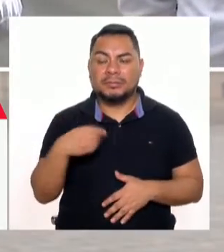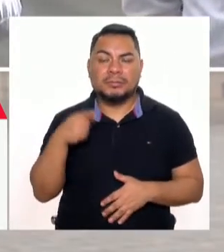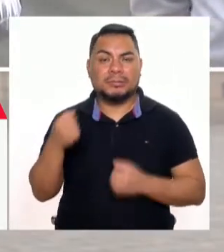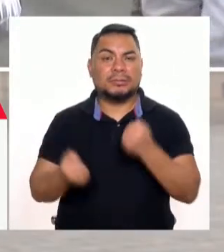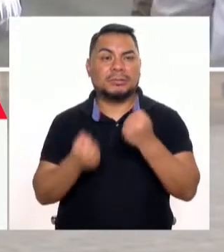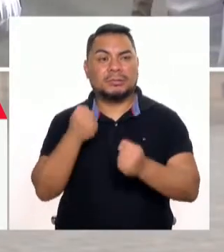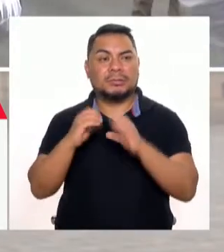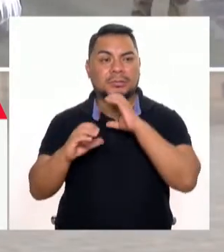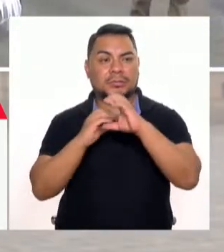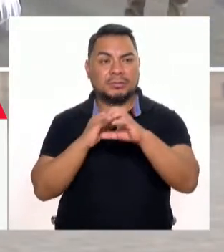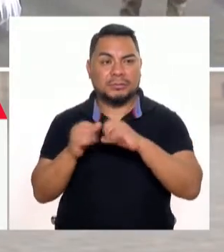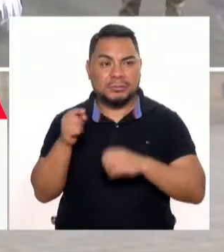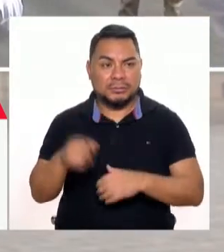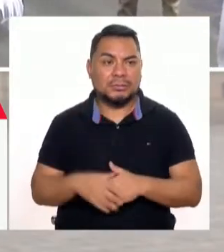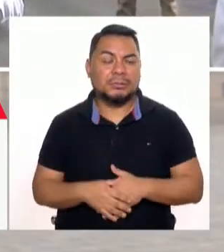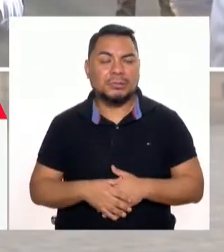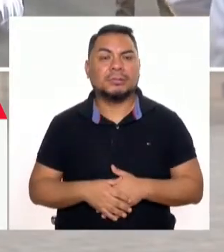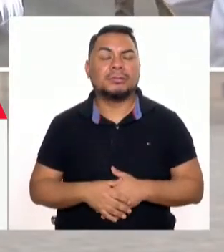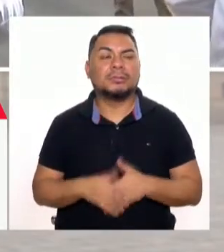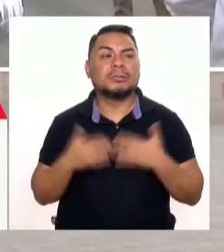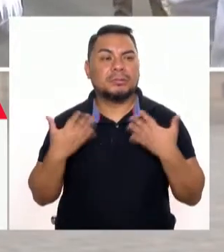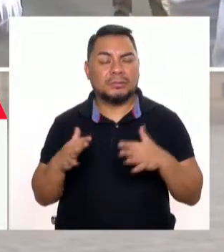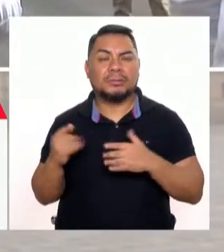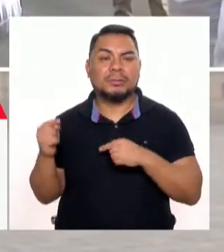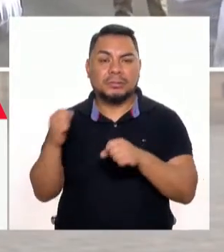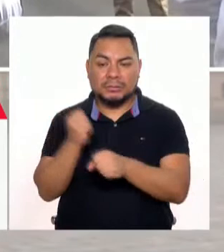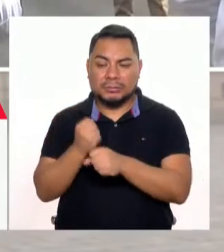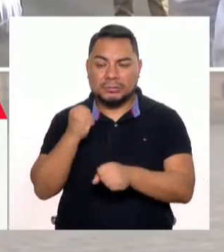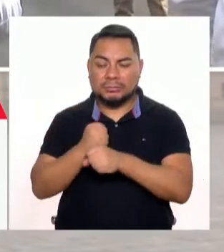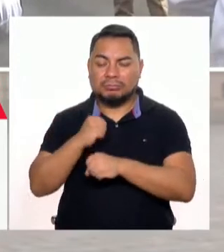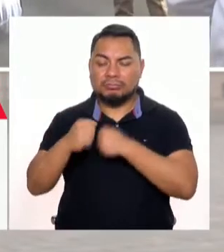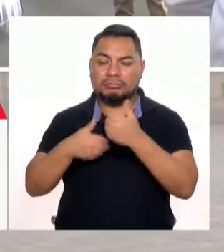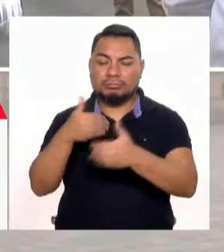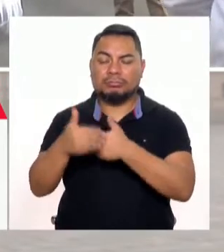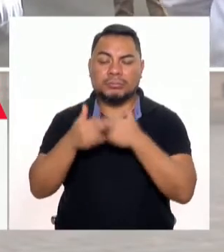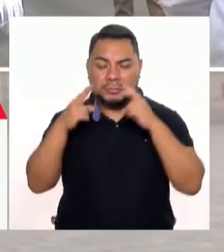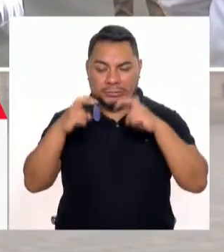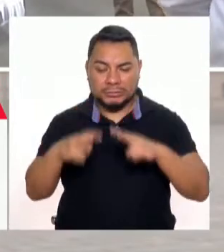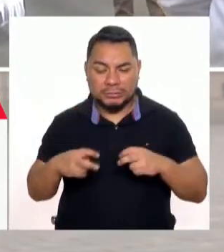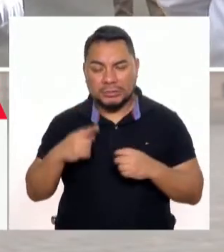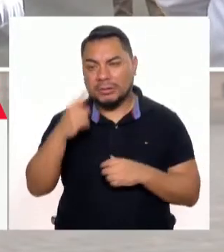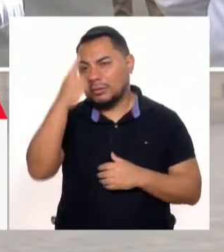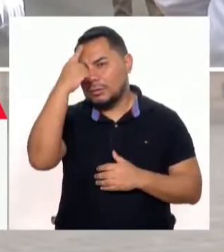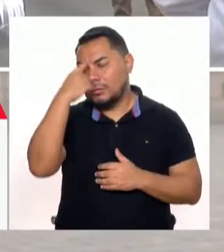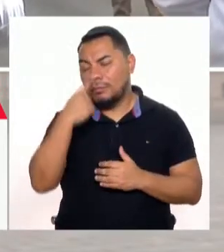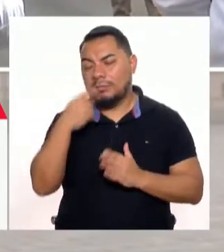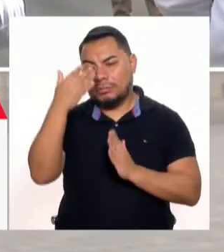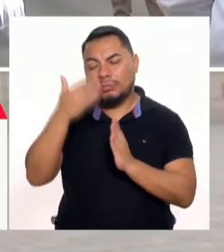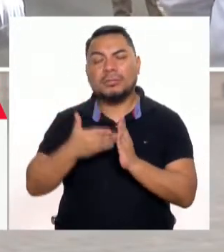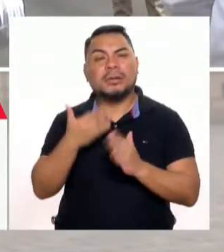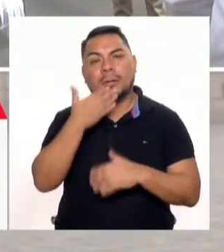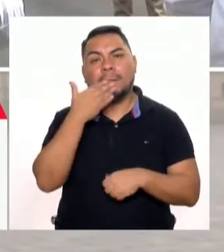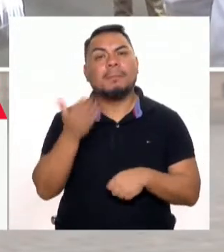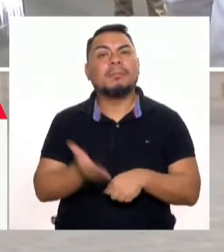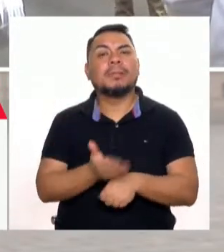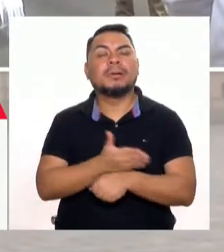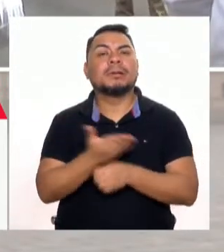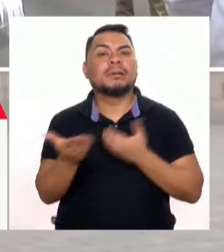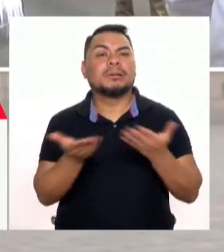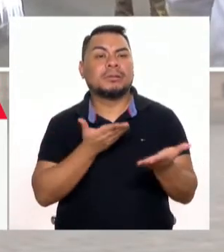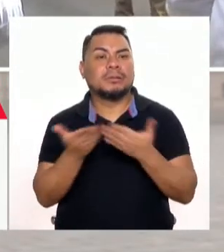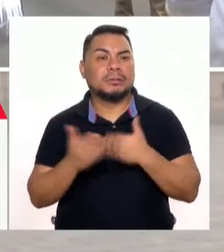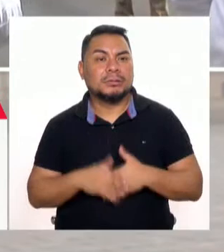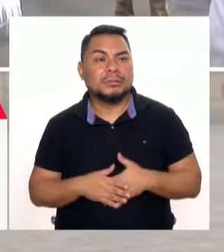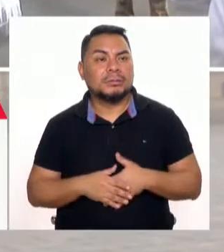transportes y comunicaciones viene elaborando el estudio de perfil para el mejoramiento del servicio